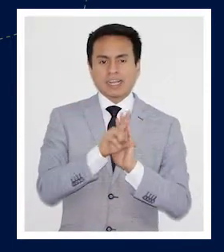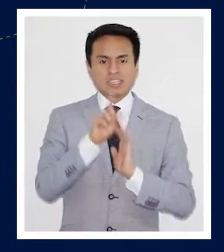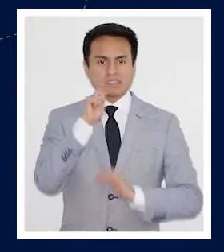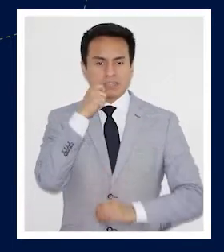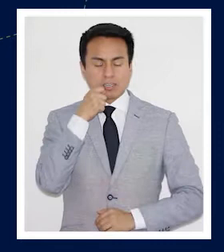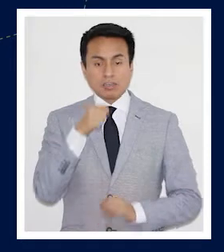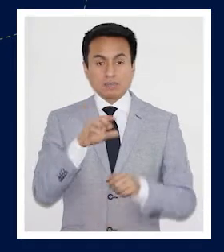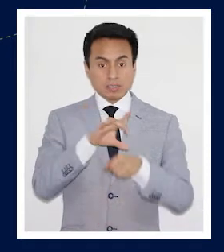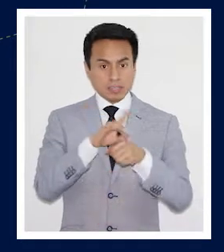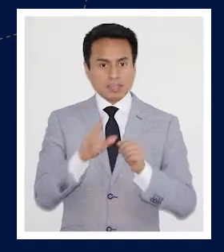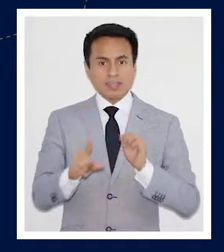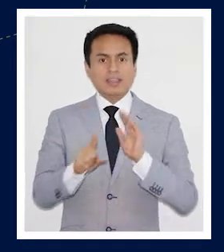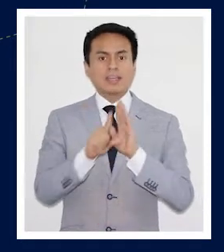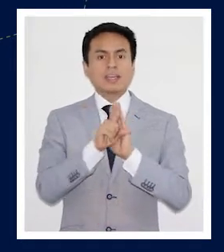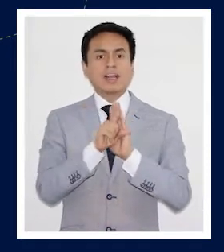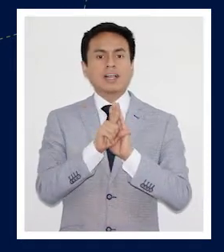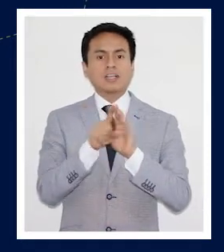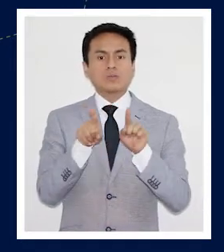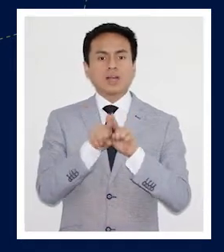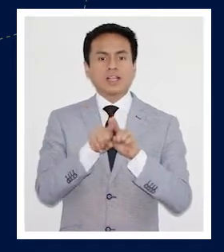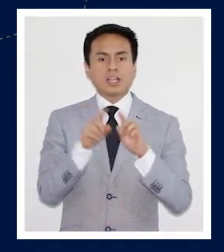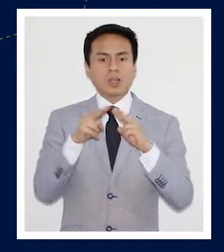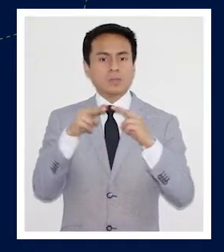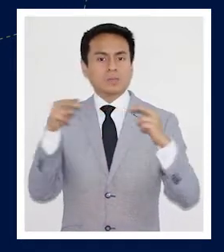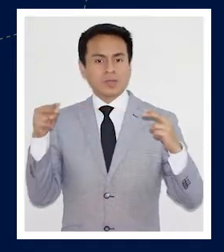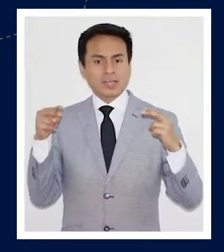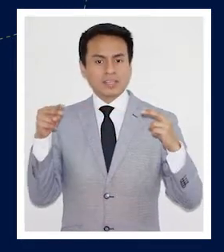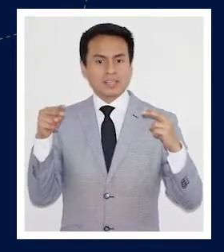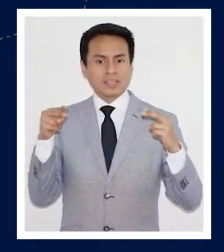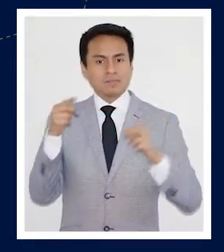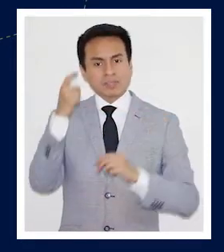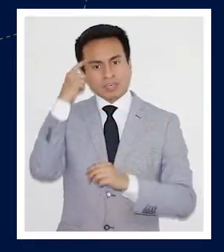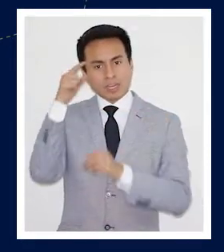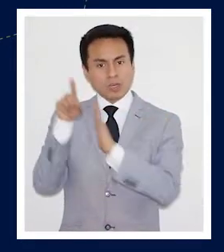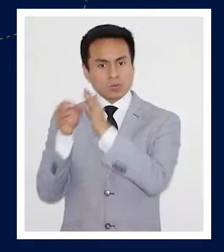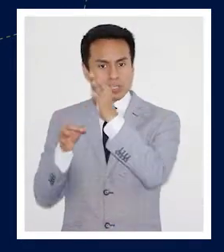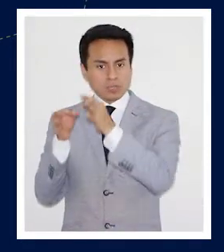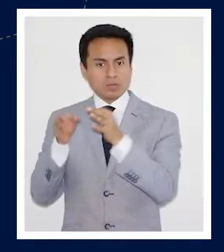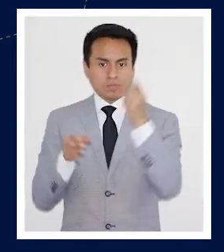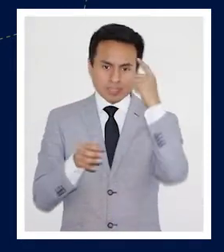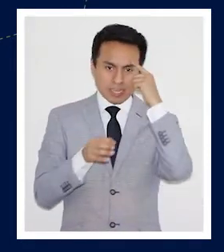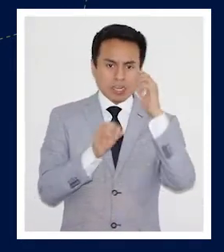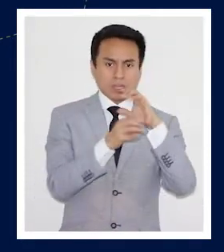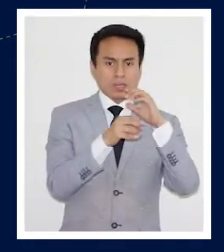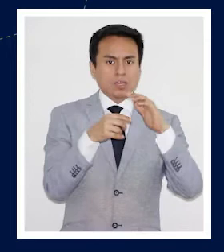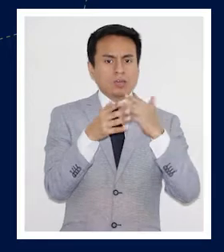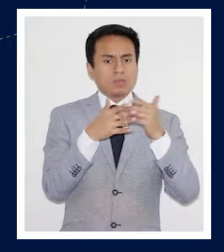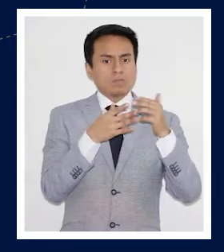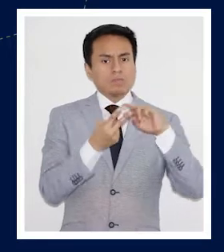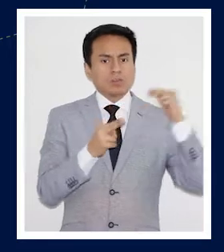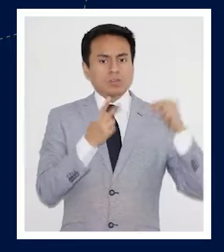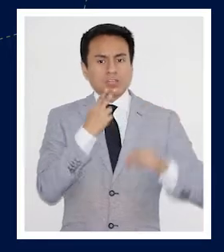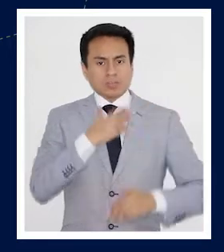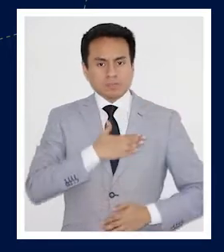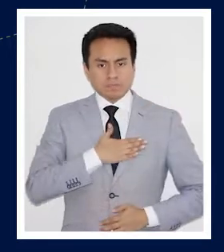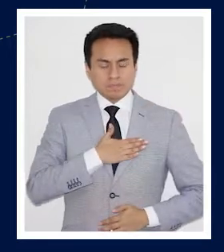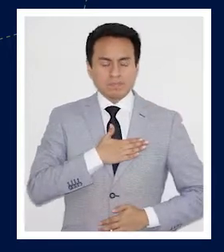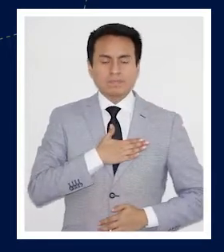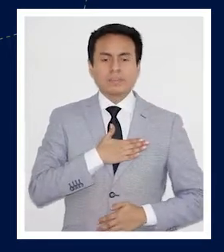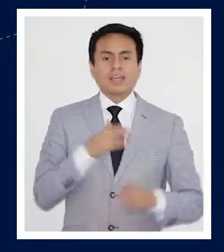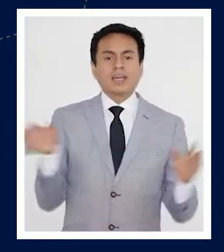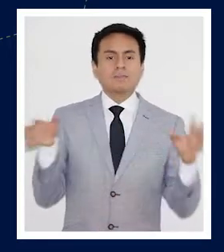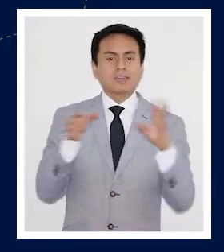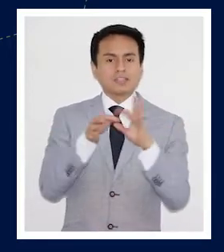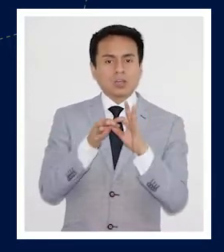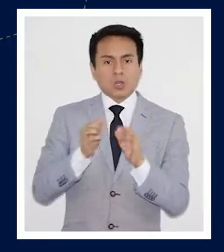medicina legal. La medicina legal es un puente entre el pensar jurídico y el pensar biológico. Y